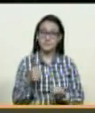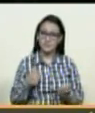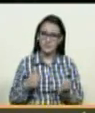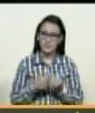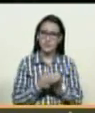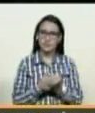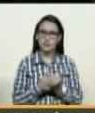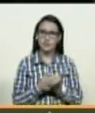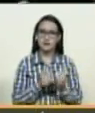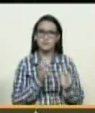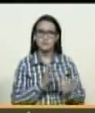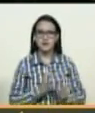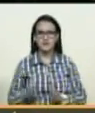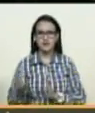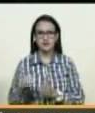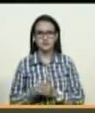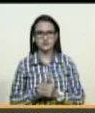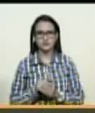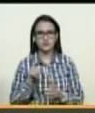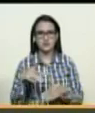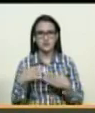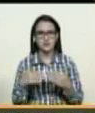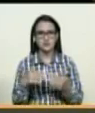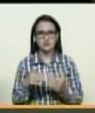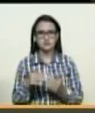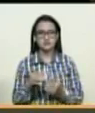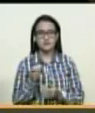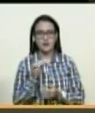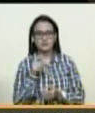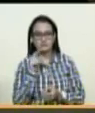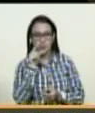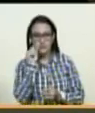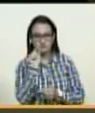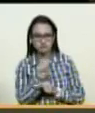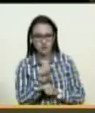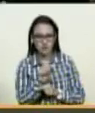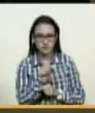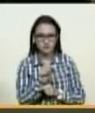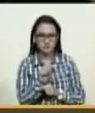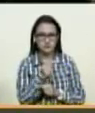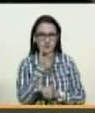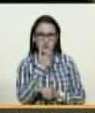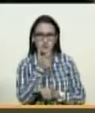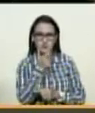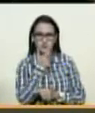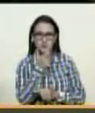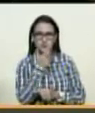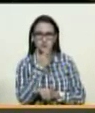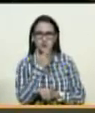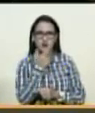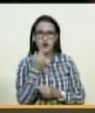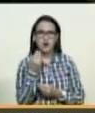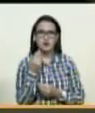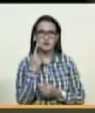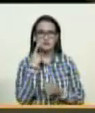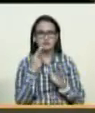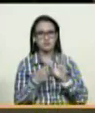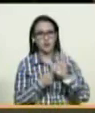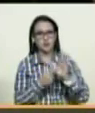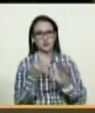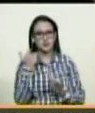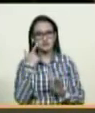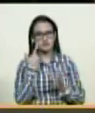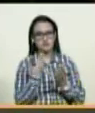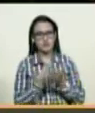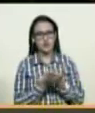la planificación sino durante la ejecución le fue dirigiendo vía radio comunicaciones como ayer nos mostraban las